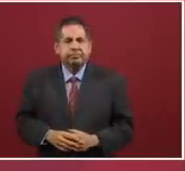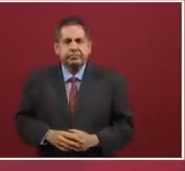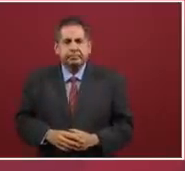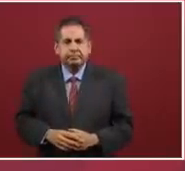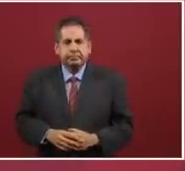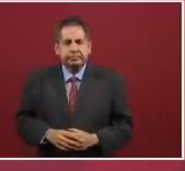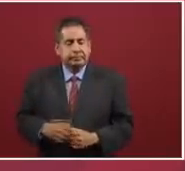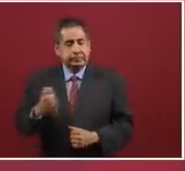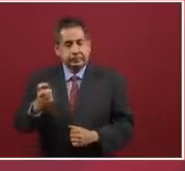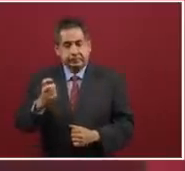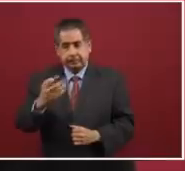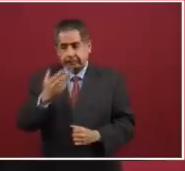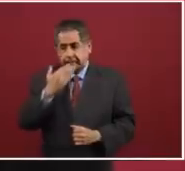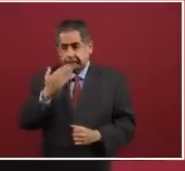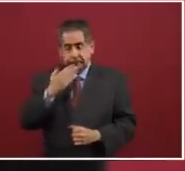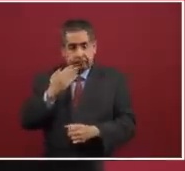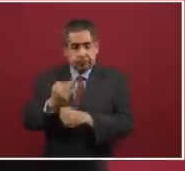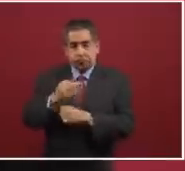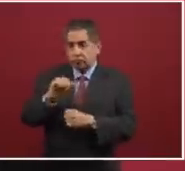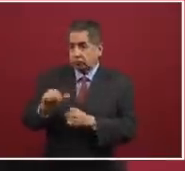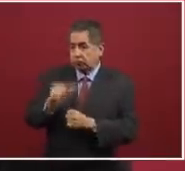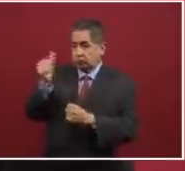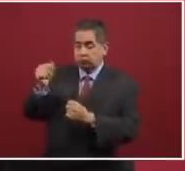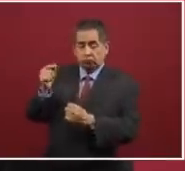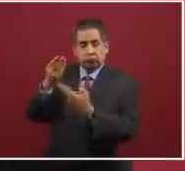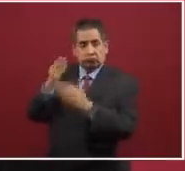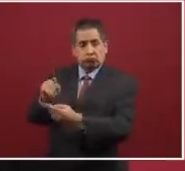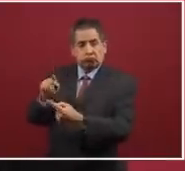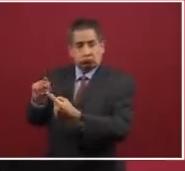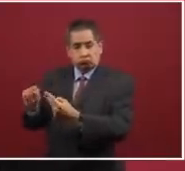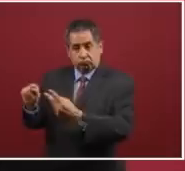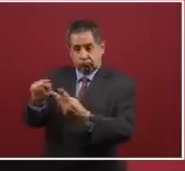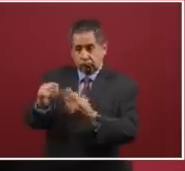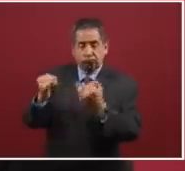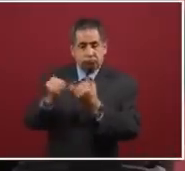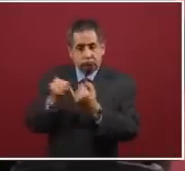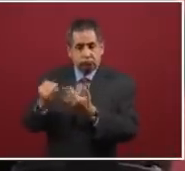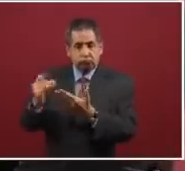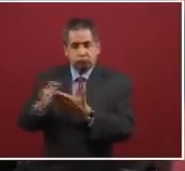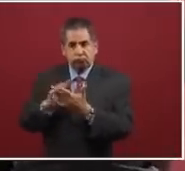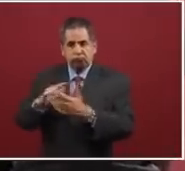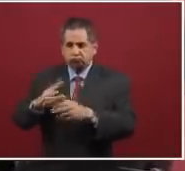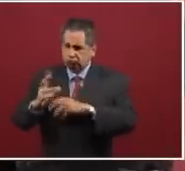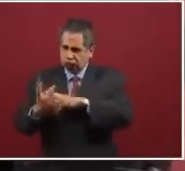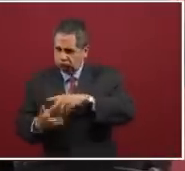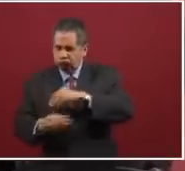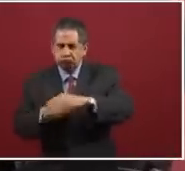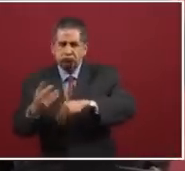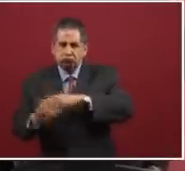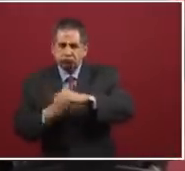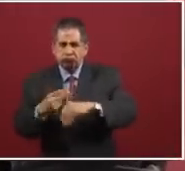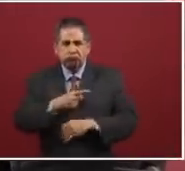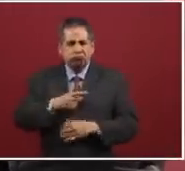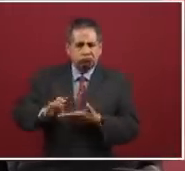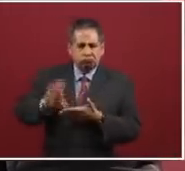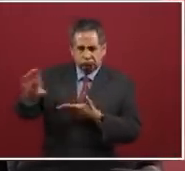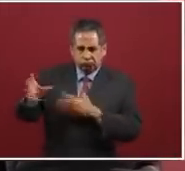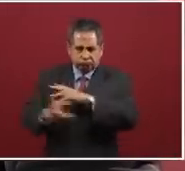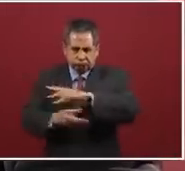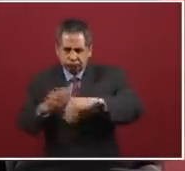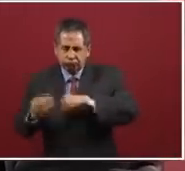y eso mismo están haciendo otros bancos para reestructurar la deuda